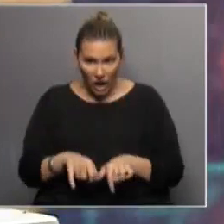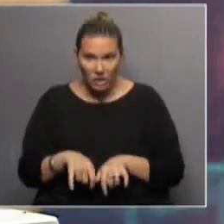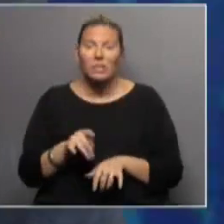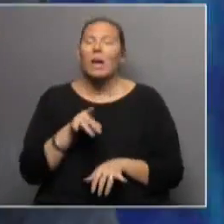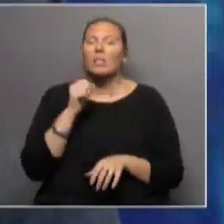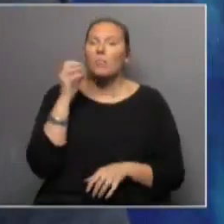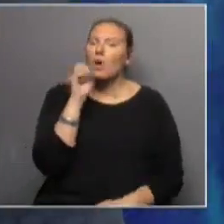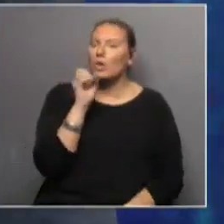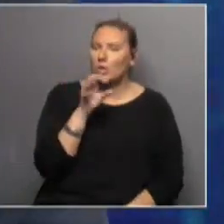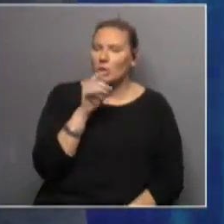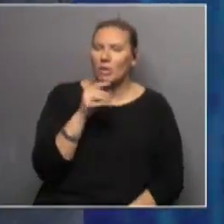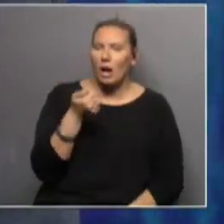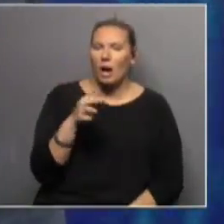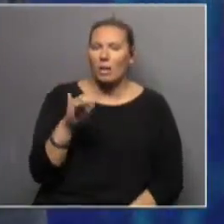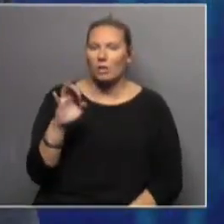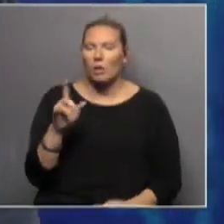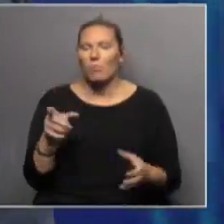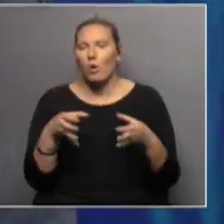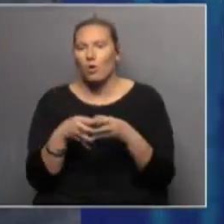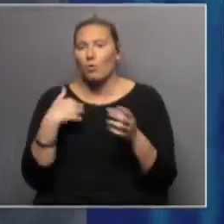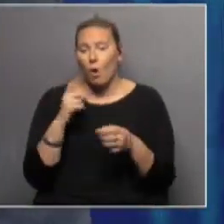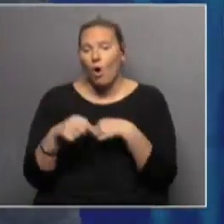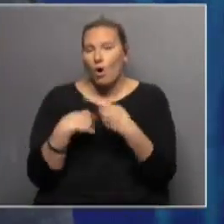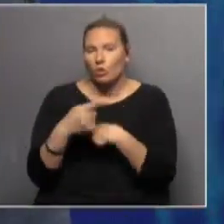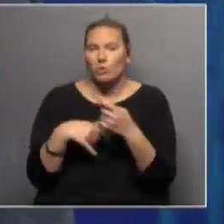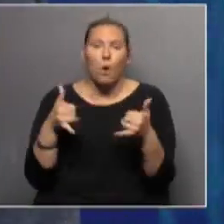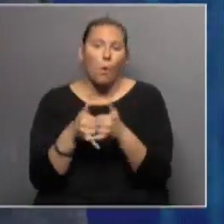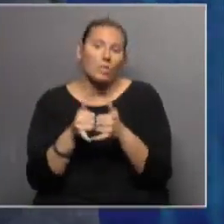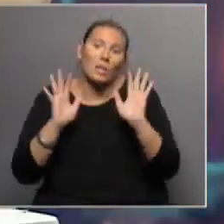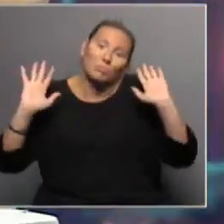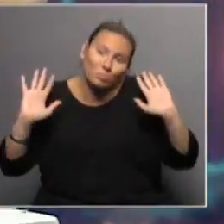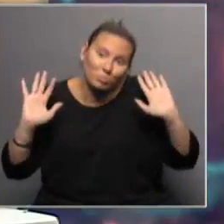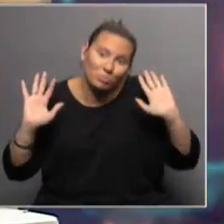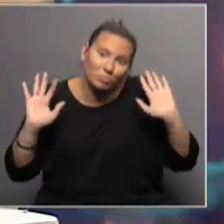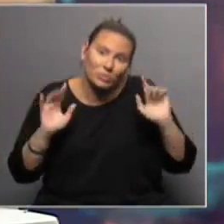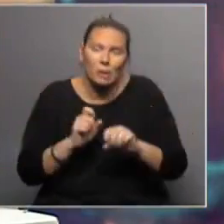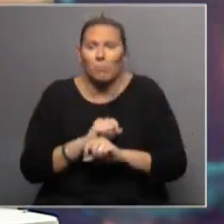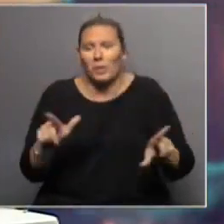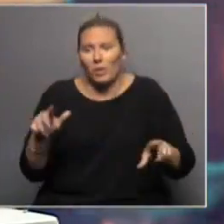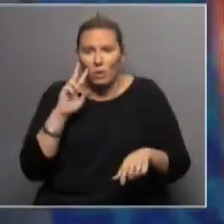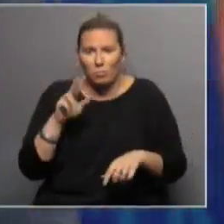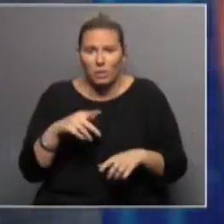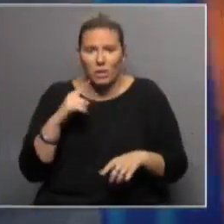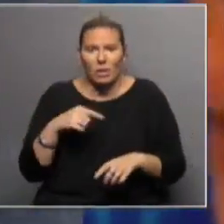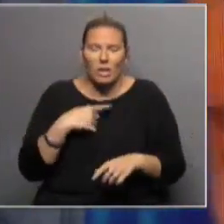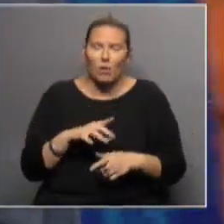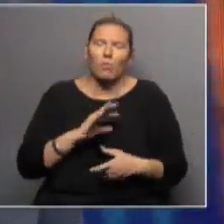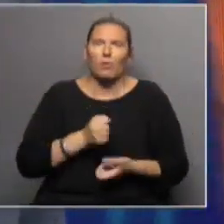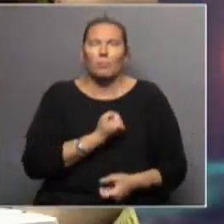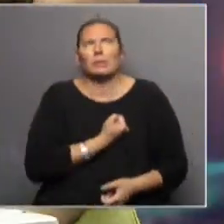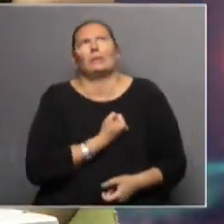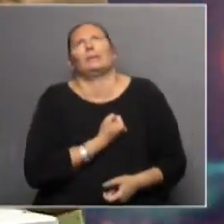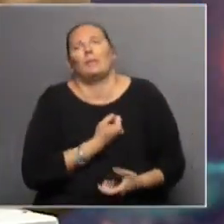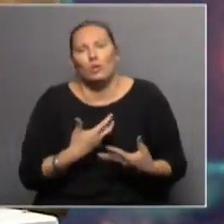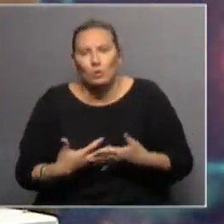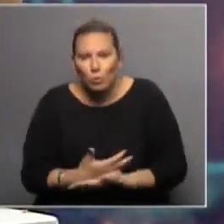Después pasé el informe a Riola. Por lo menos del grupo no me sacaron, ¿viste? Del grupo de WhatsApp no me sacaron. Ah, es peor. Porque te revuelven el cuchillo. Te llega